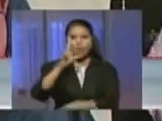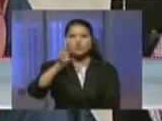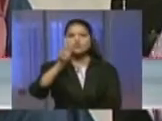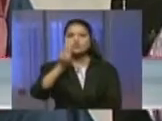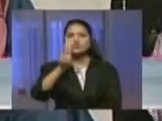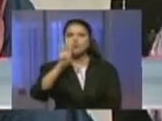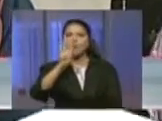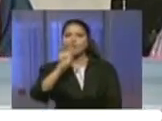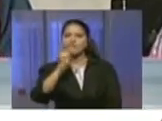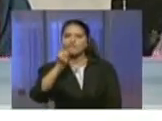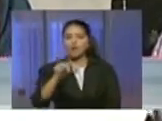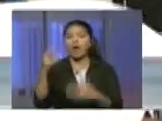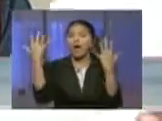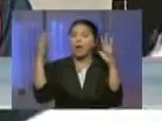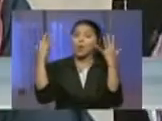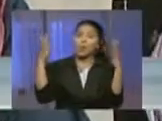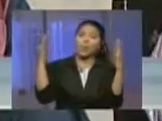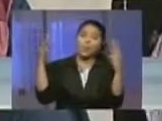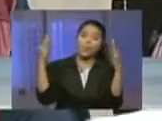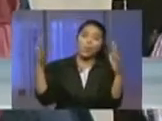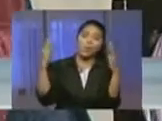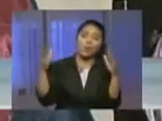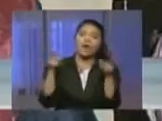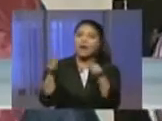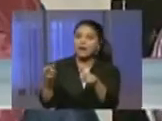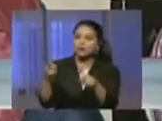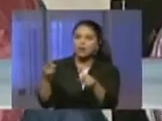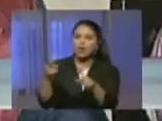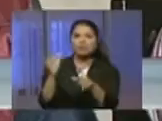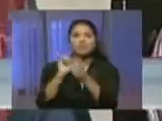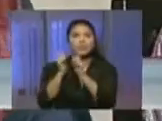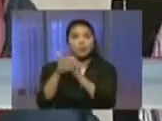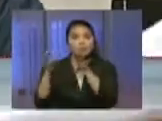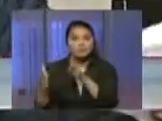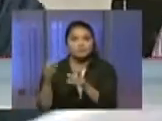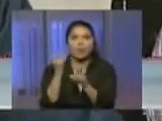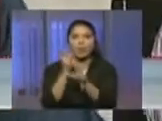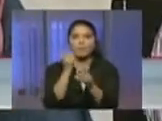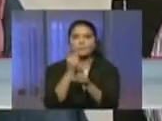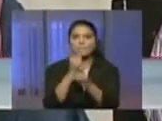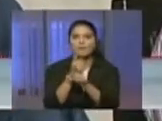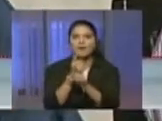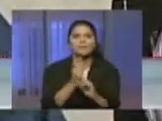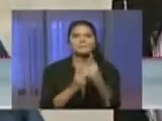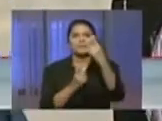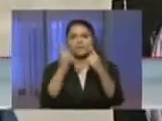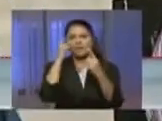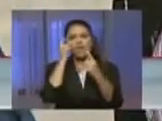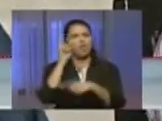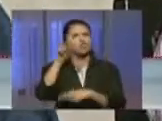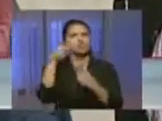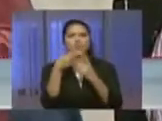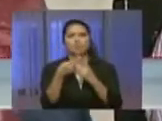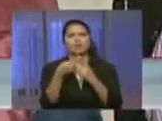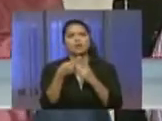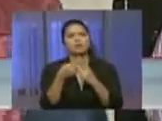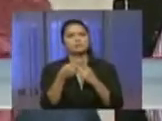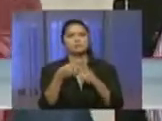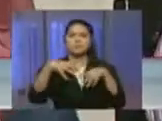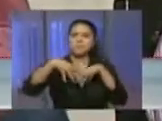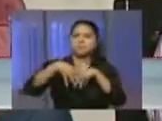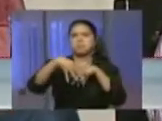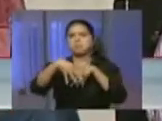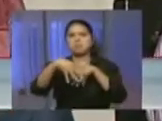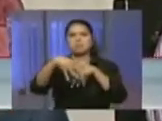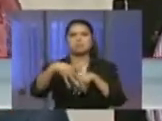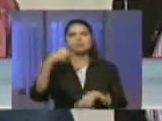jefe porque los atletas cuando compiten en primera fecha nunca desfilan porque eso te des